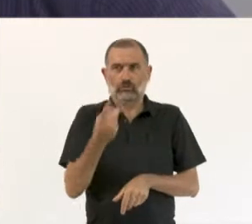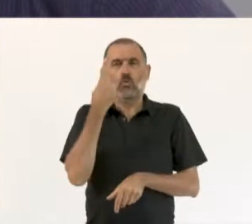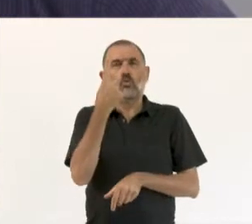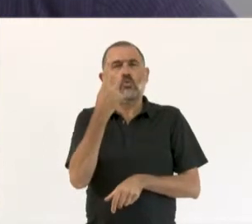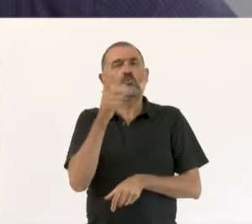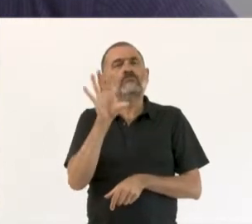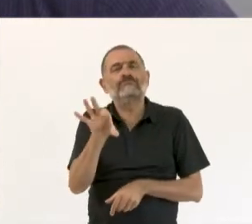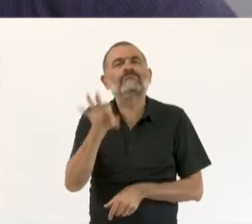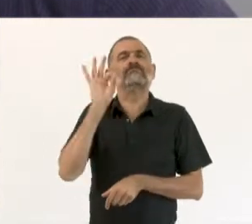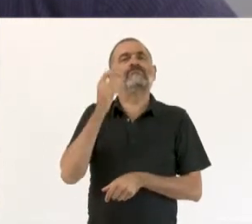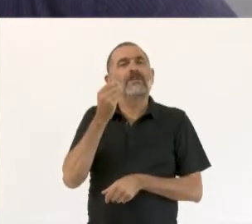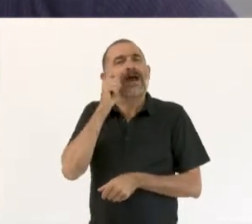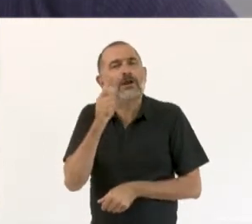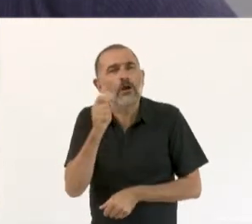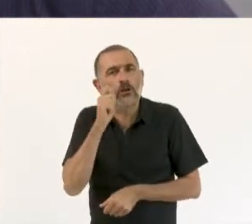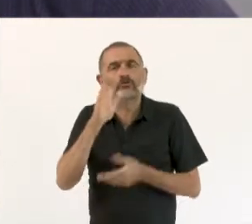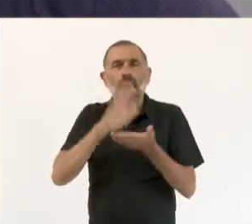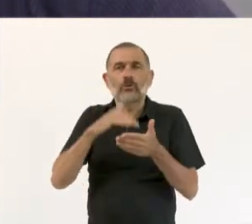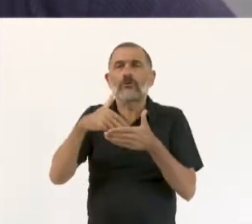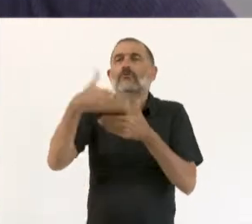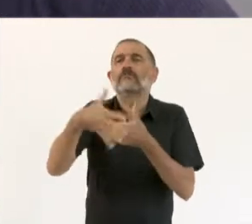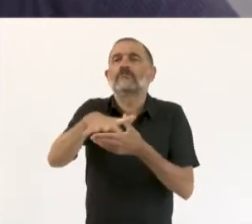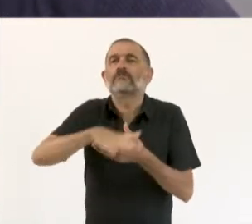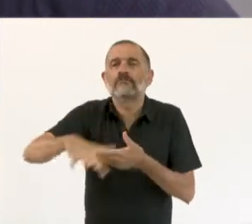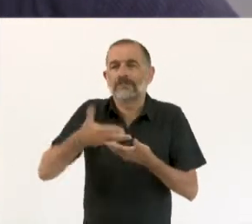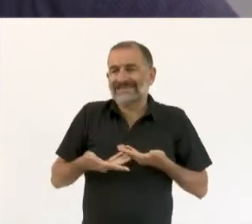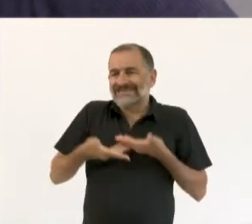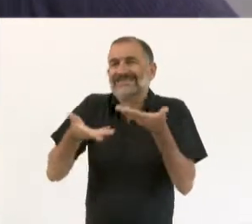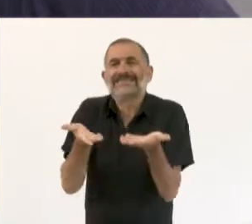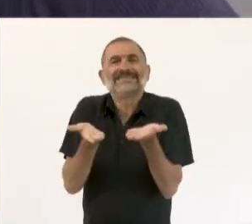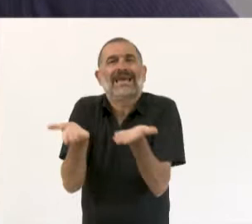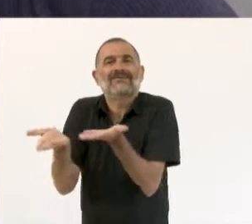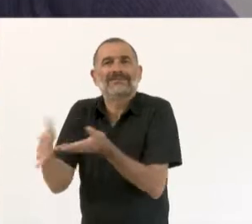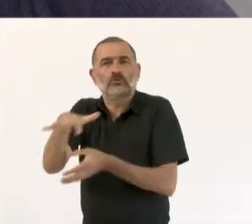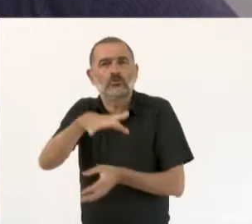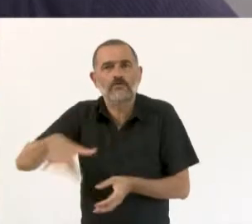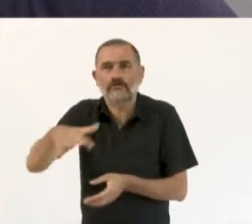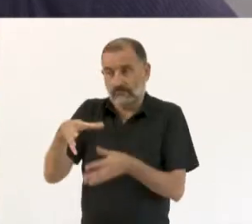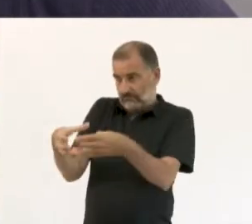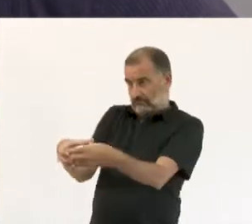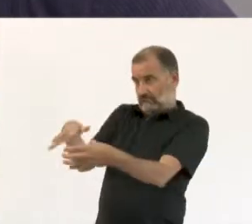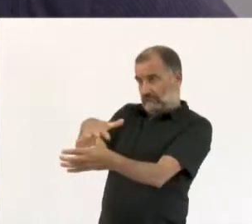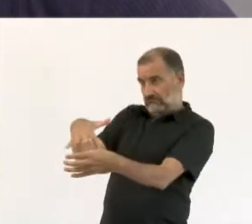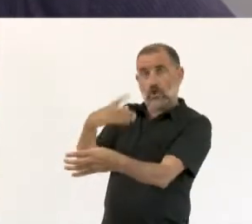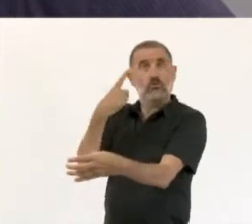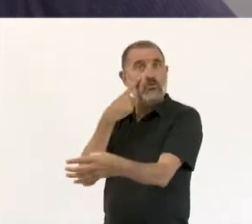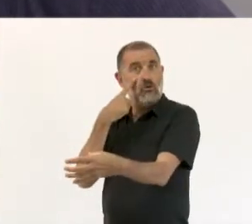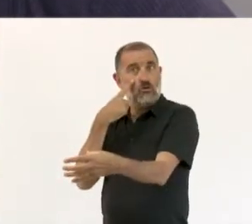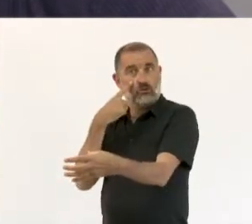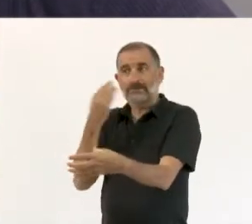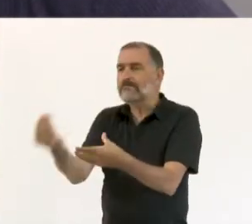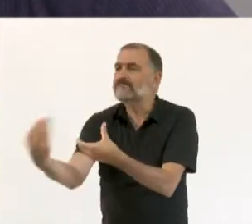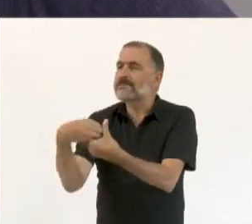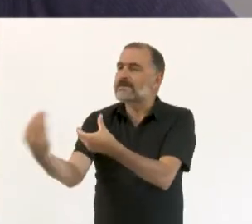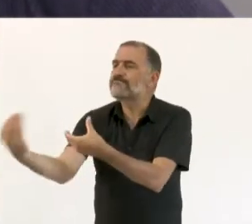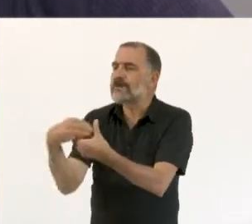Vecinos, que se basaba en una especie de servicio, podemos decir, a la comunidad o a la municipalidad, rescatando lugares arqueológicos, sobre